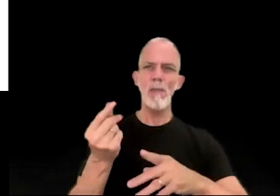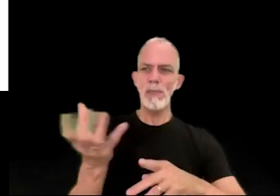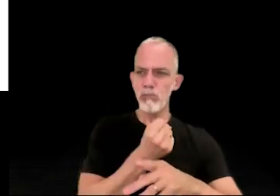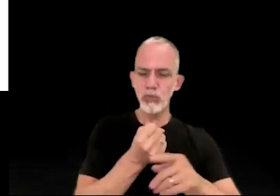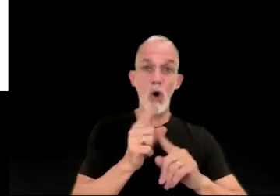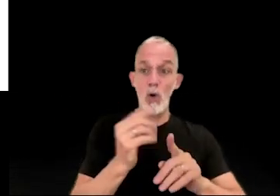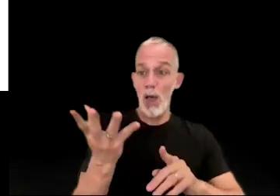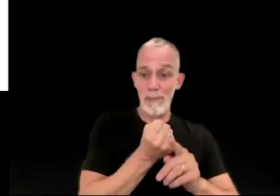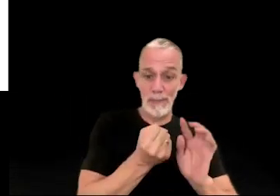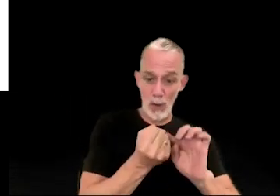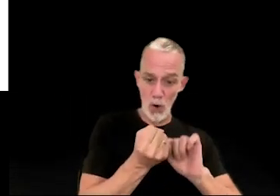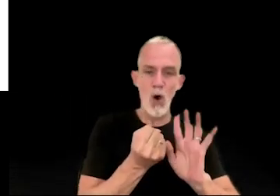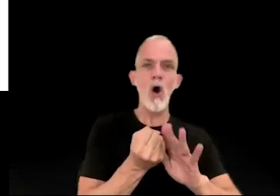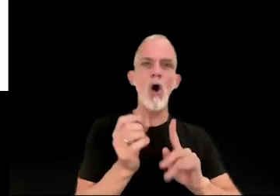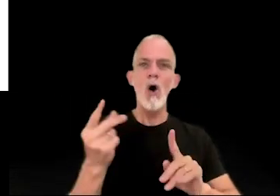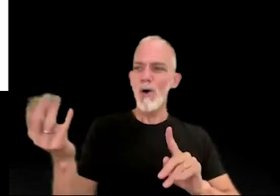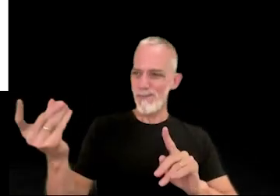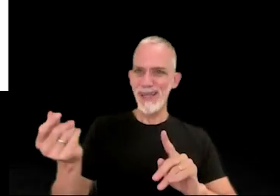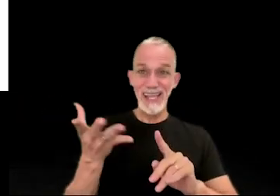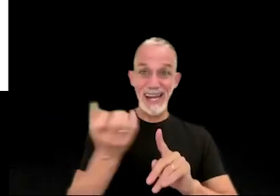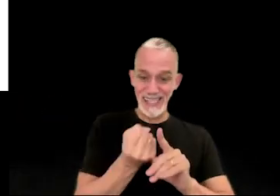fueron retenidas y no ingresadas.